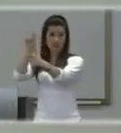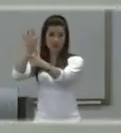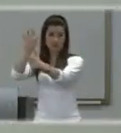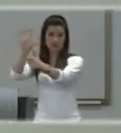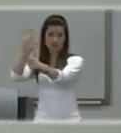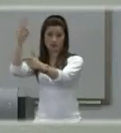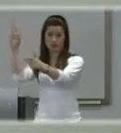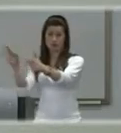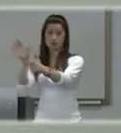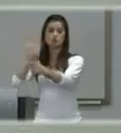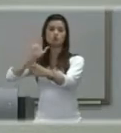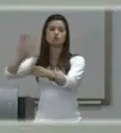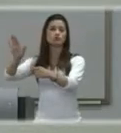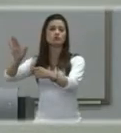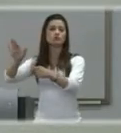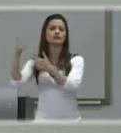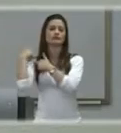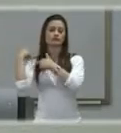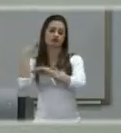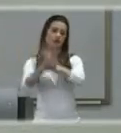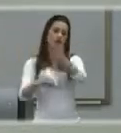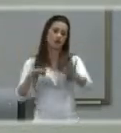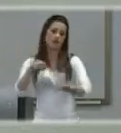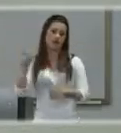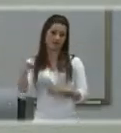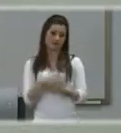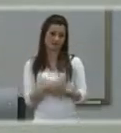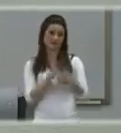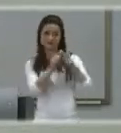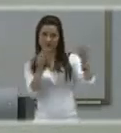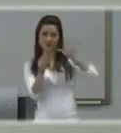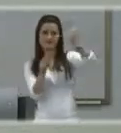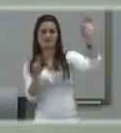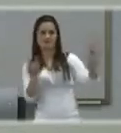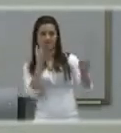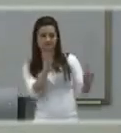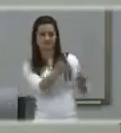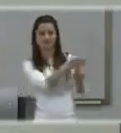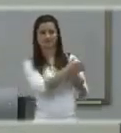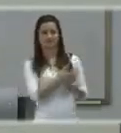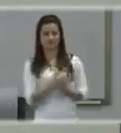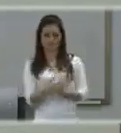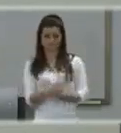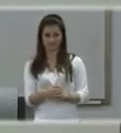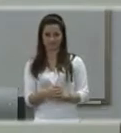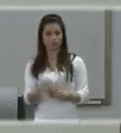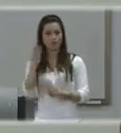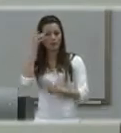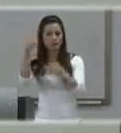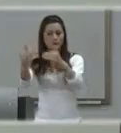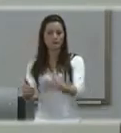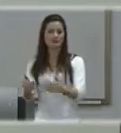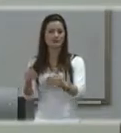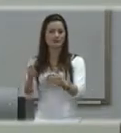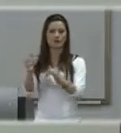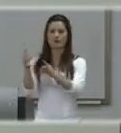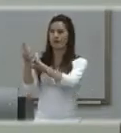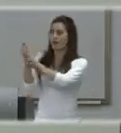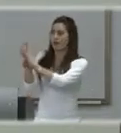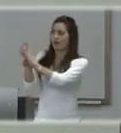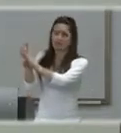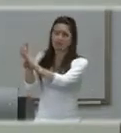al círculo de cuidado inmediato. Entonces, como se genera una relación de dependencia, casi